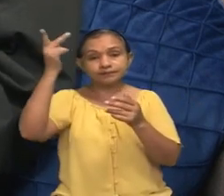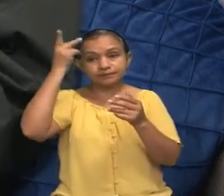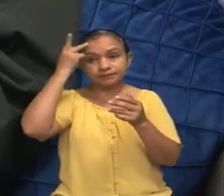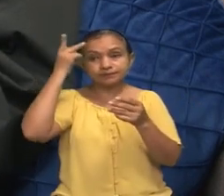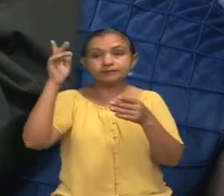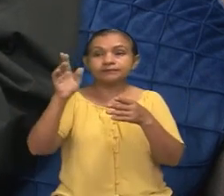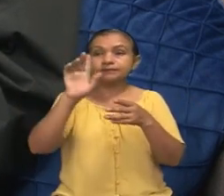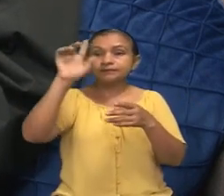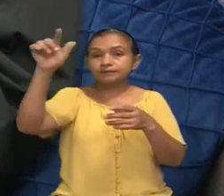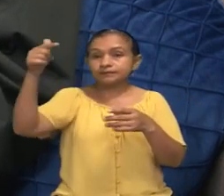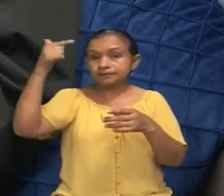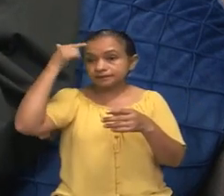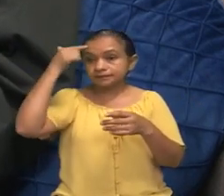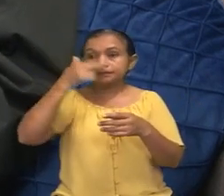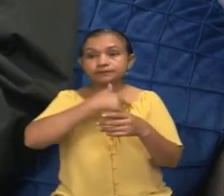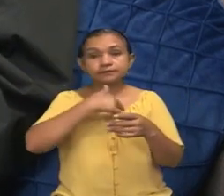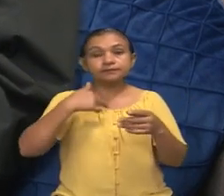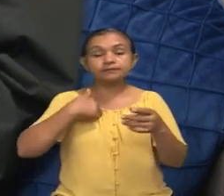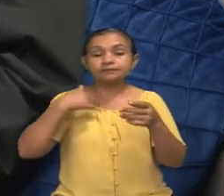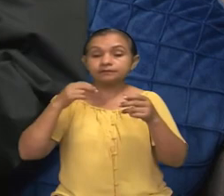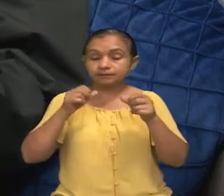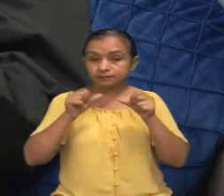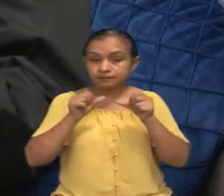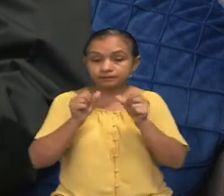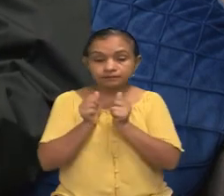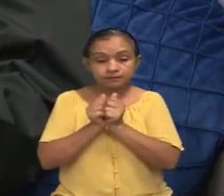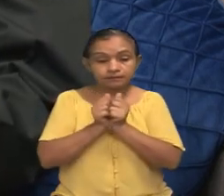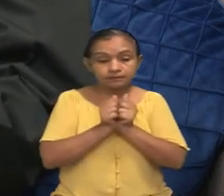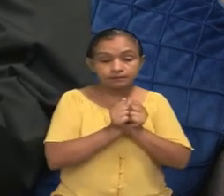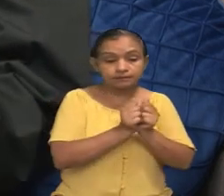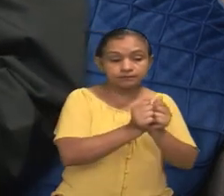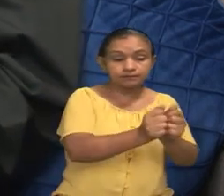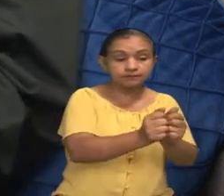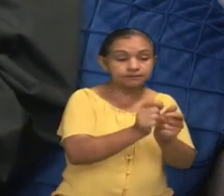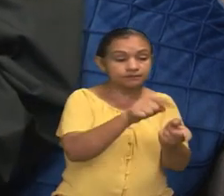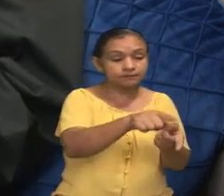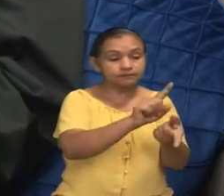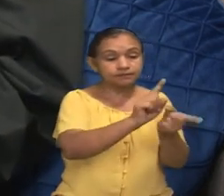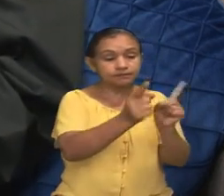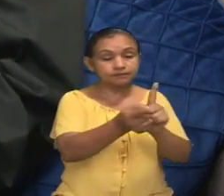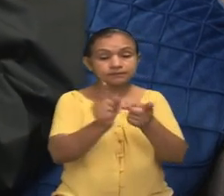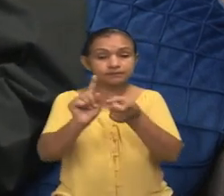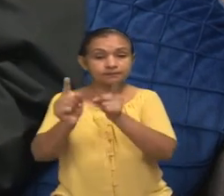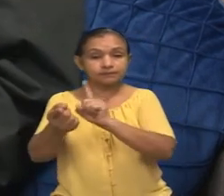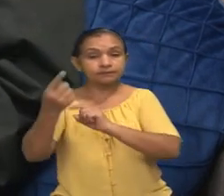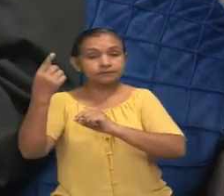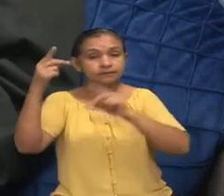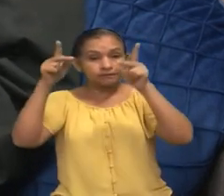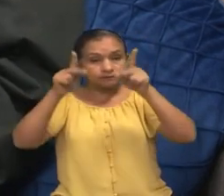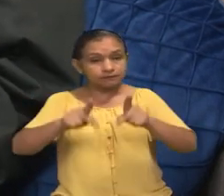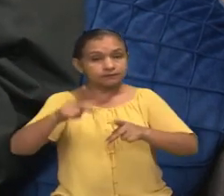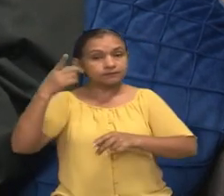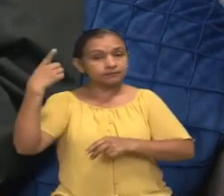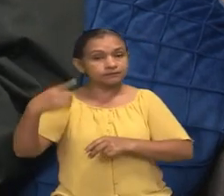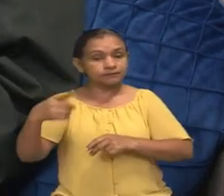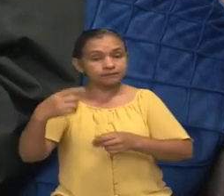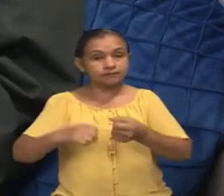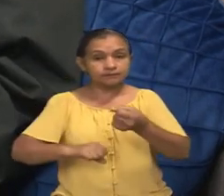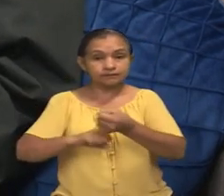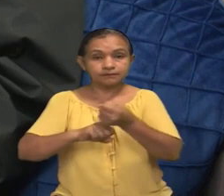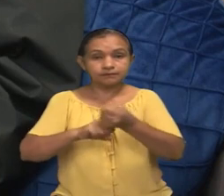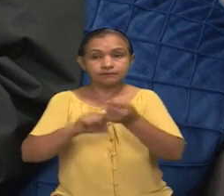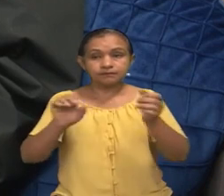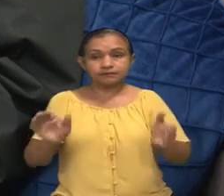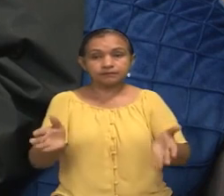y el gobierno más bien es un acompañante de esa transformación que los sujetos de derecho impulsan.